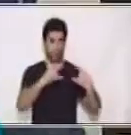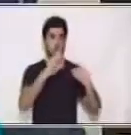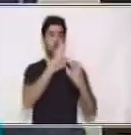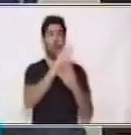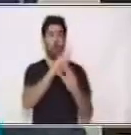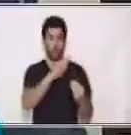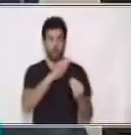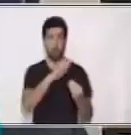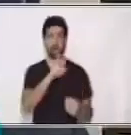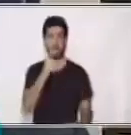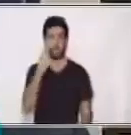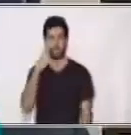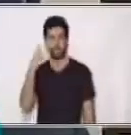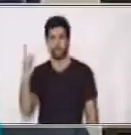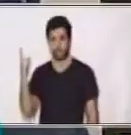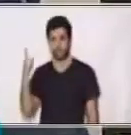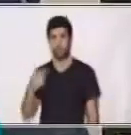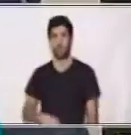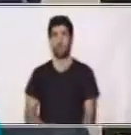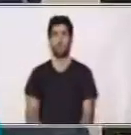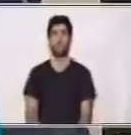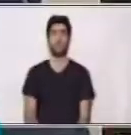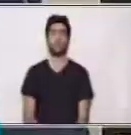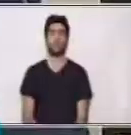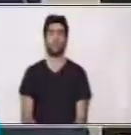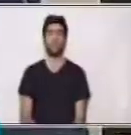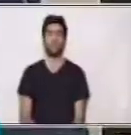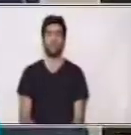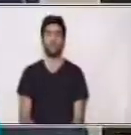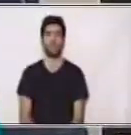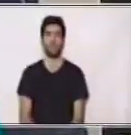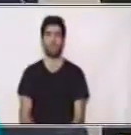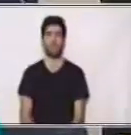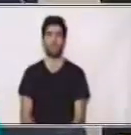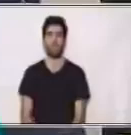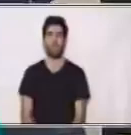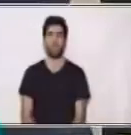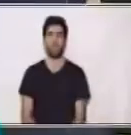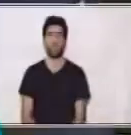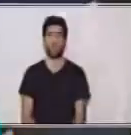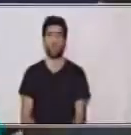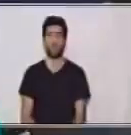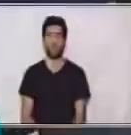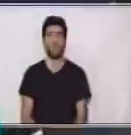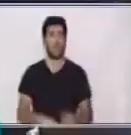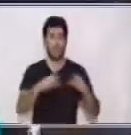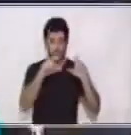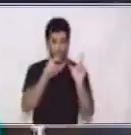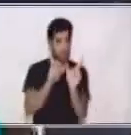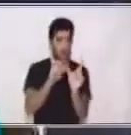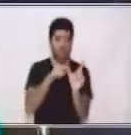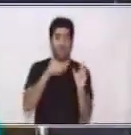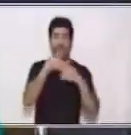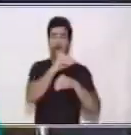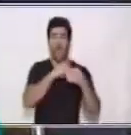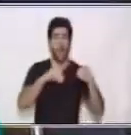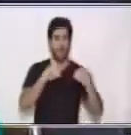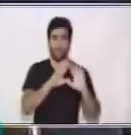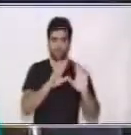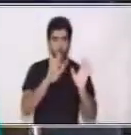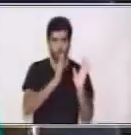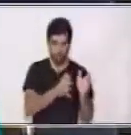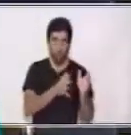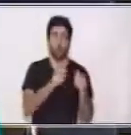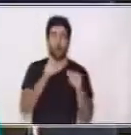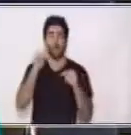X al cuadrado más 2x más 1. Este no cambió. Este